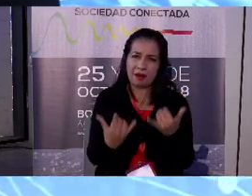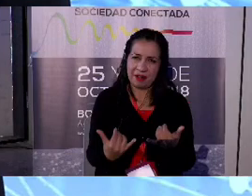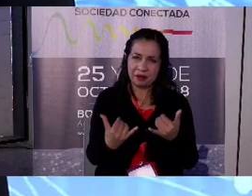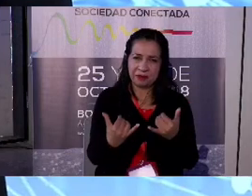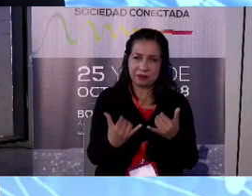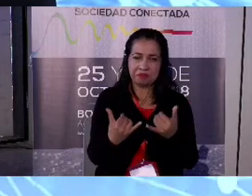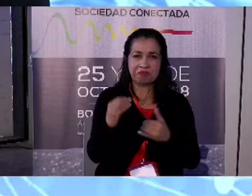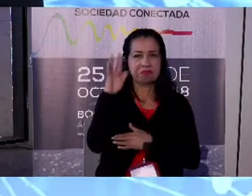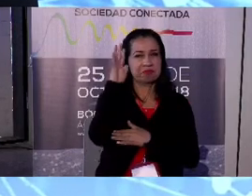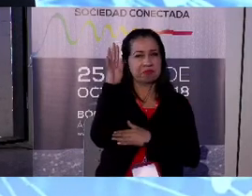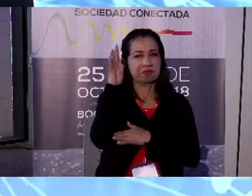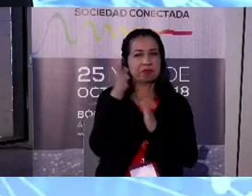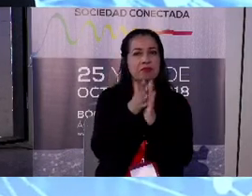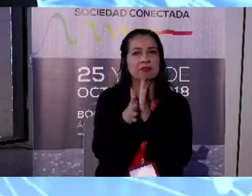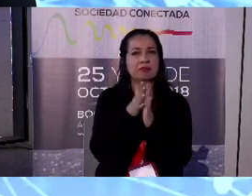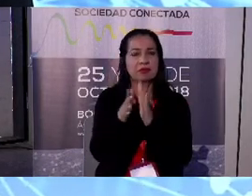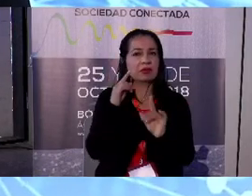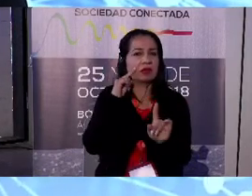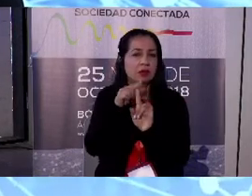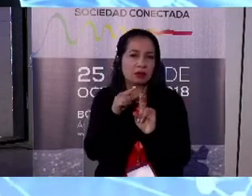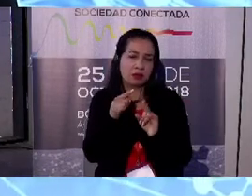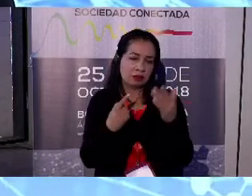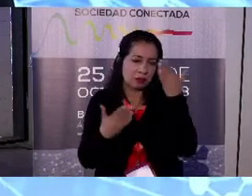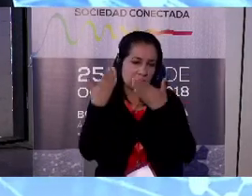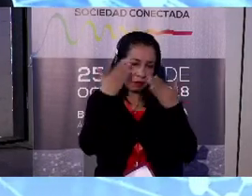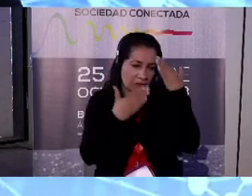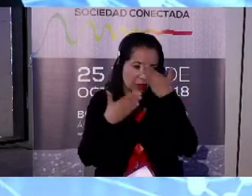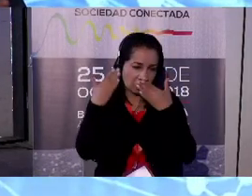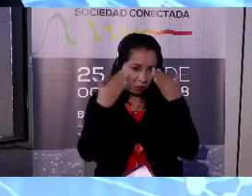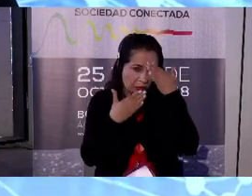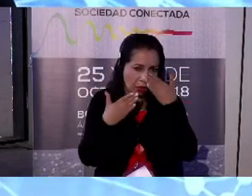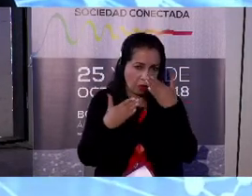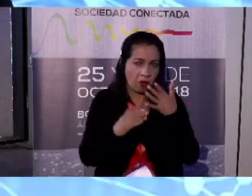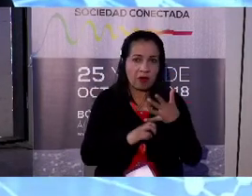enfocarme en los simuladores a nivel de sistema